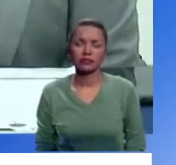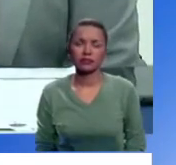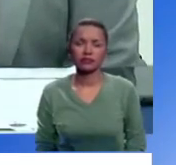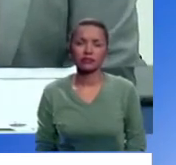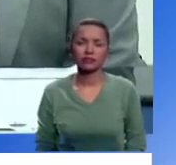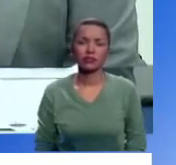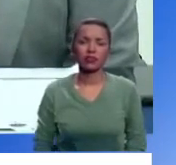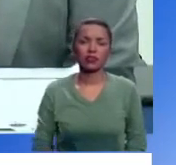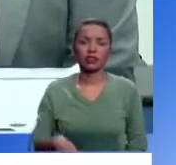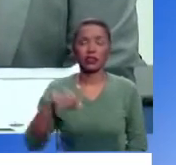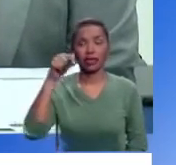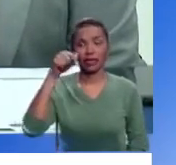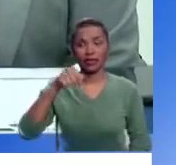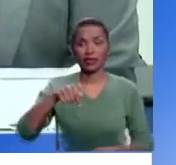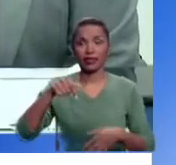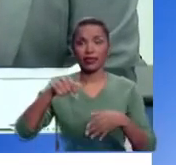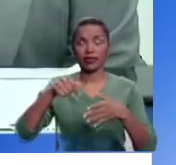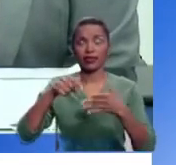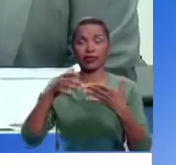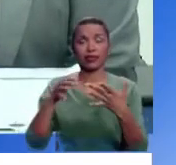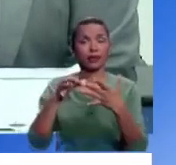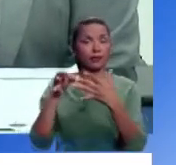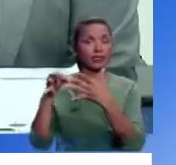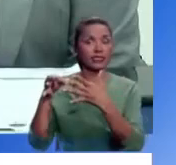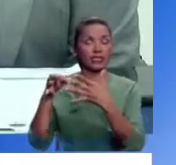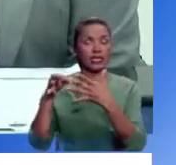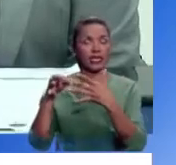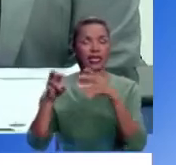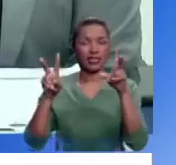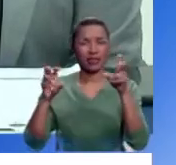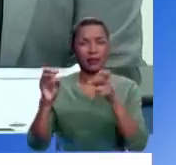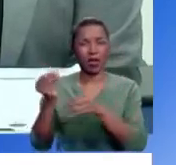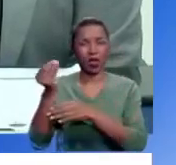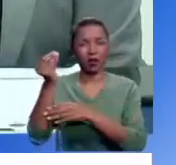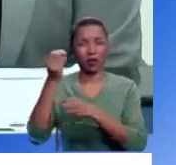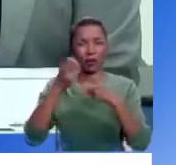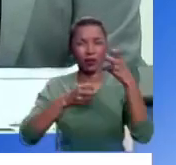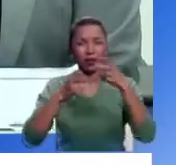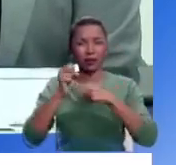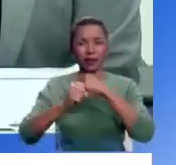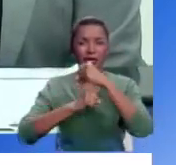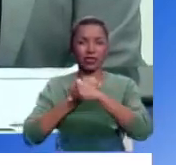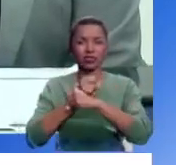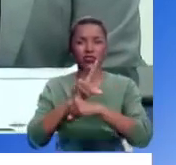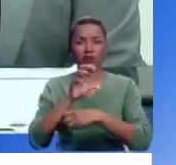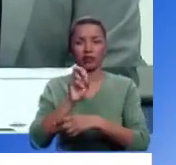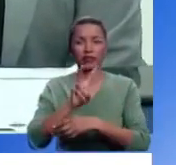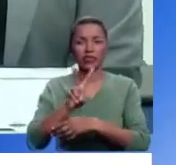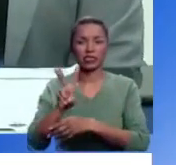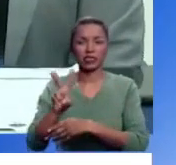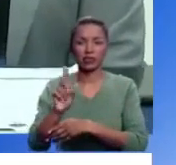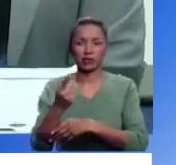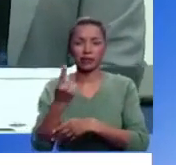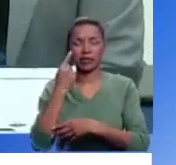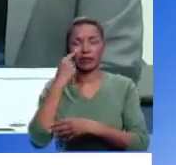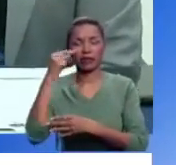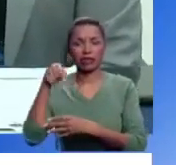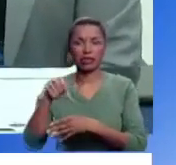El Ministerio Público, en la sección especializada de adolescentes, para el año 2022, es la